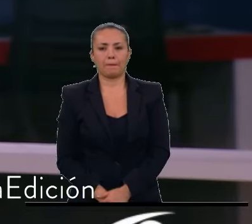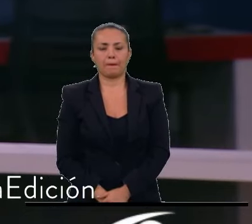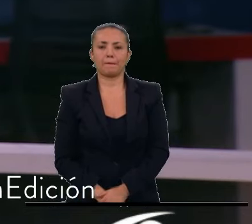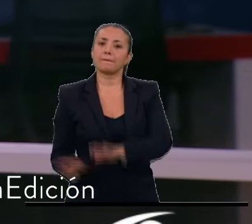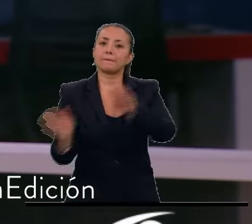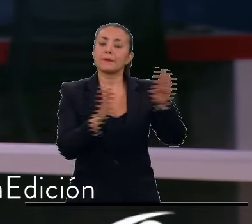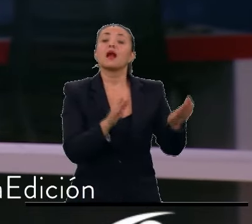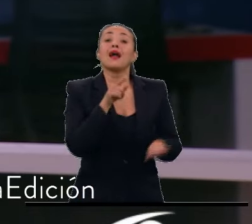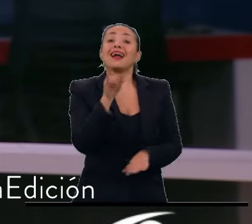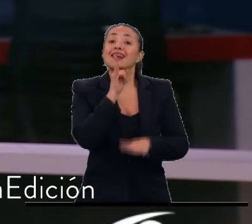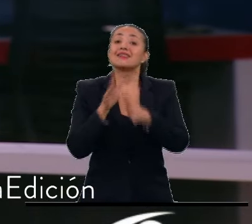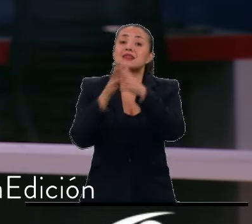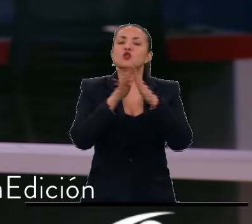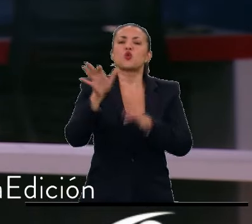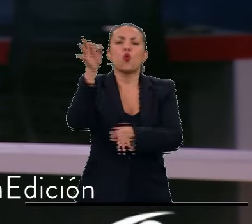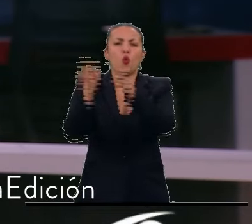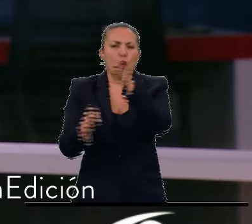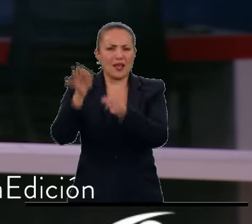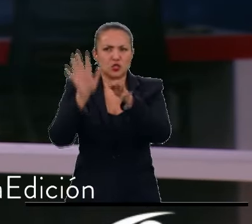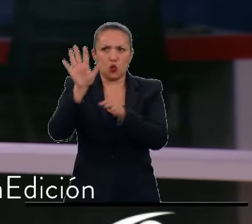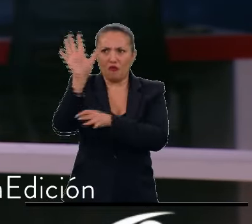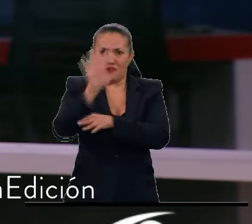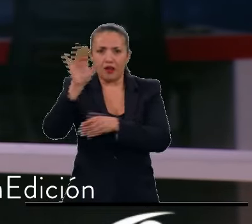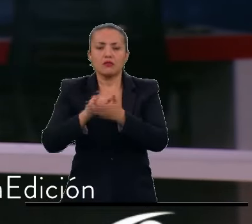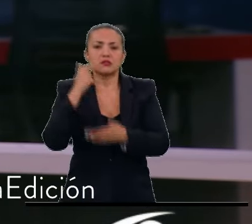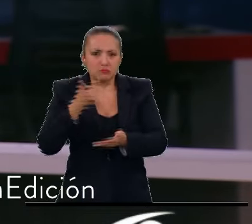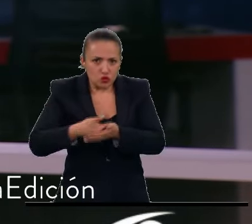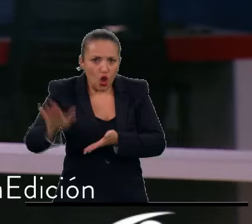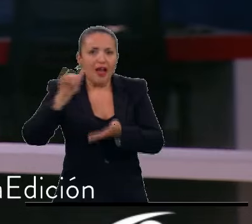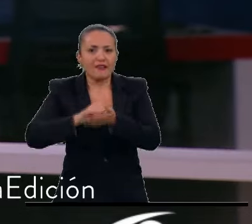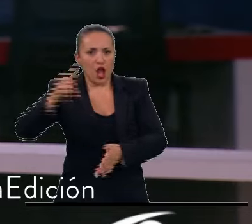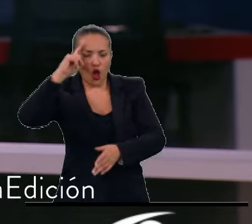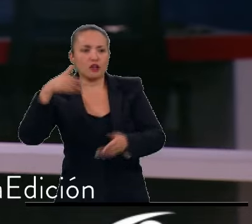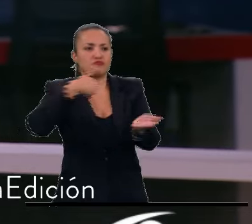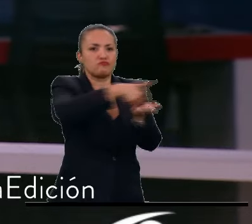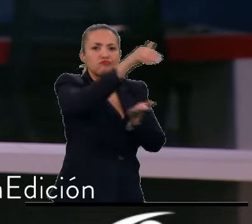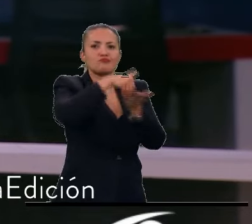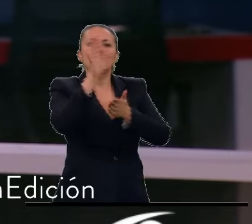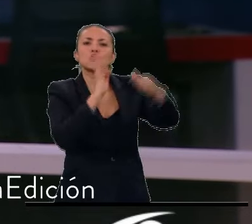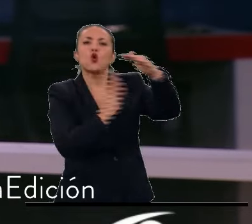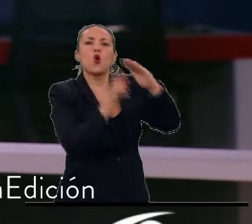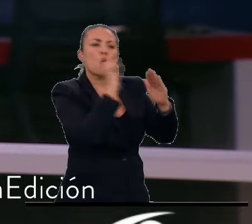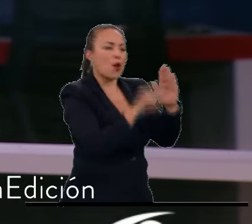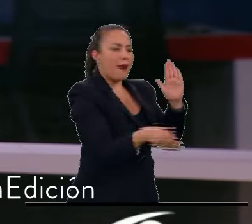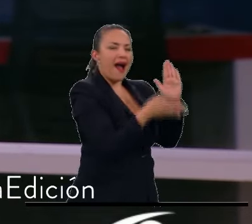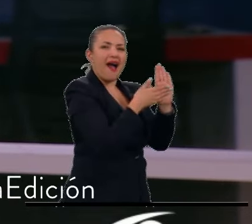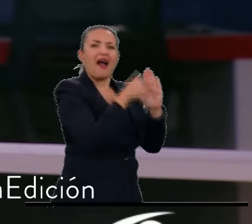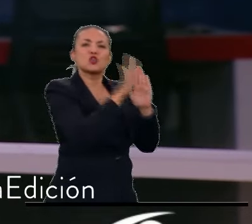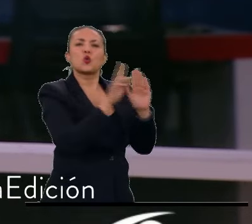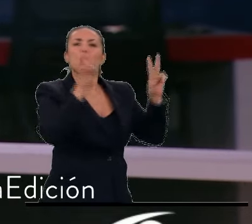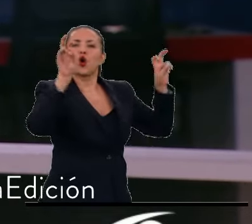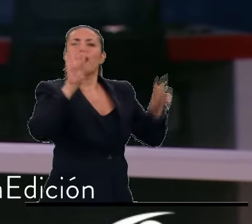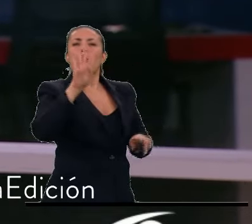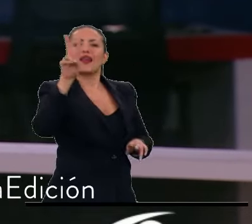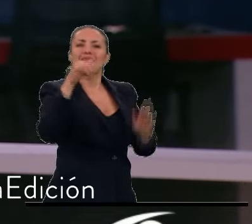y también en Estados Unidos un juez Federal prohibió que el gobierno sigue expulsando a migrantes bajo el llamado título 42 una medida impuesta